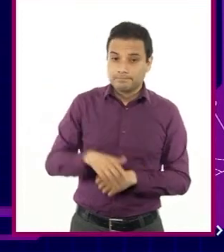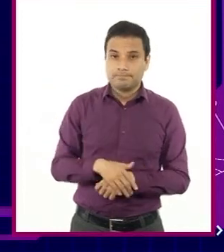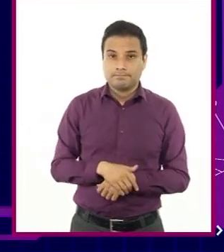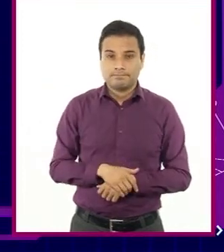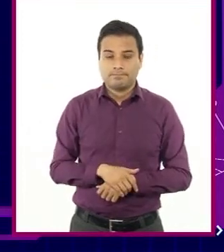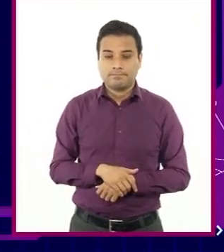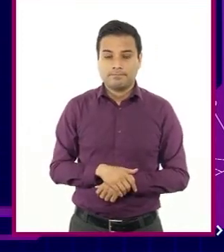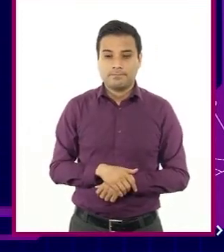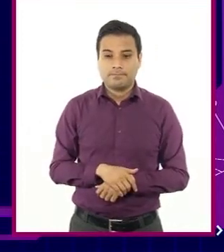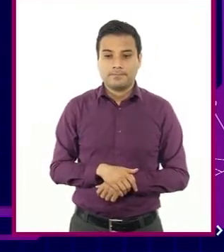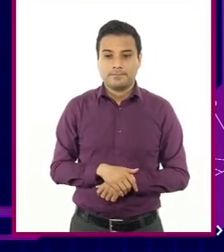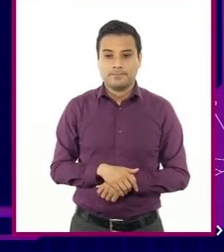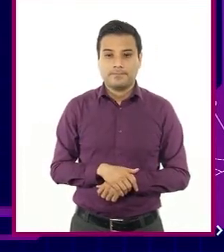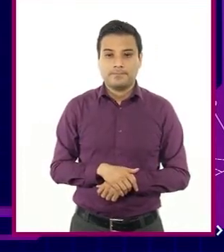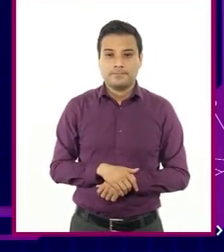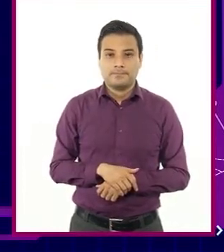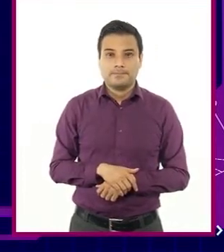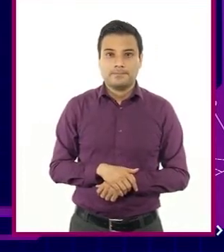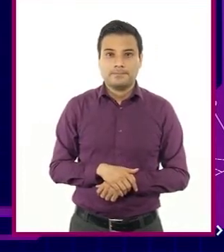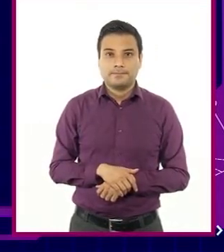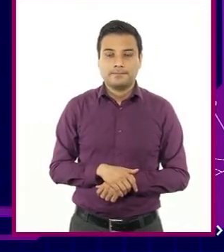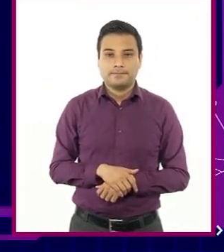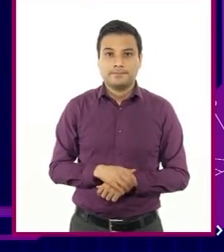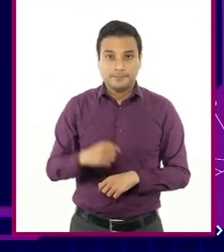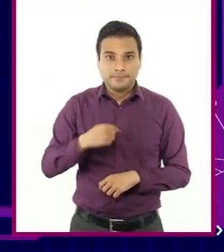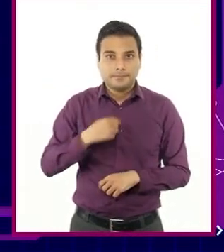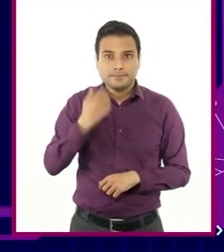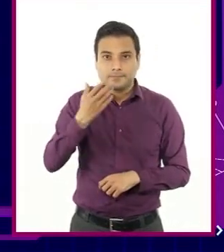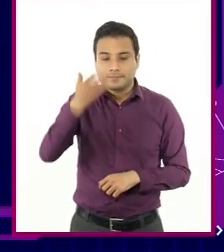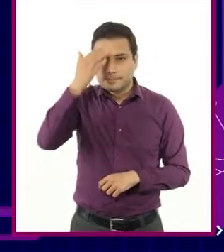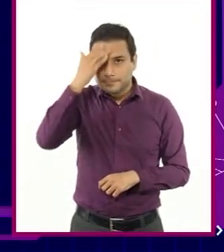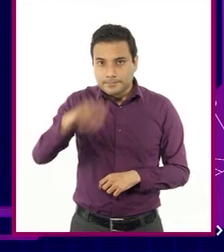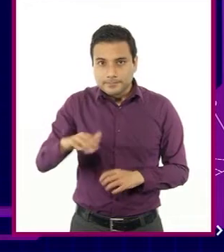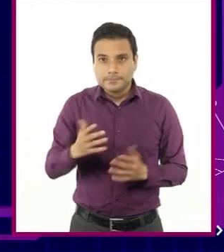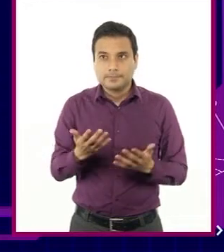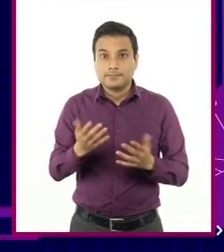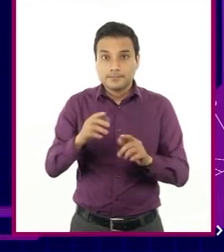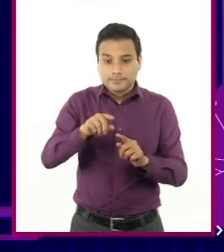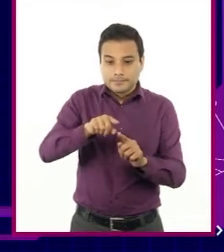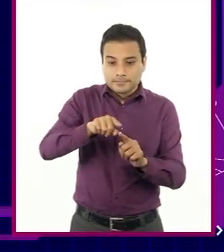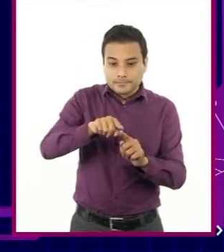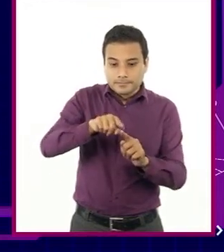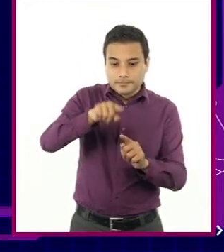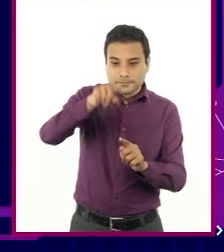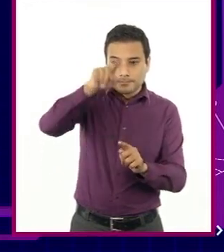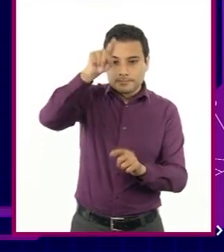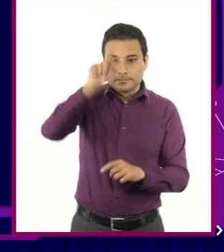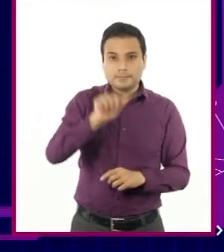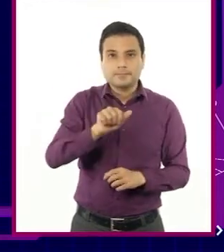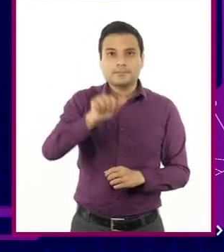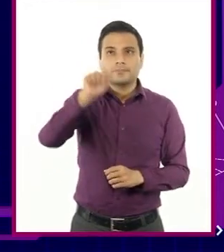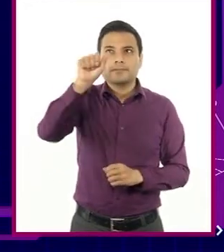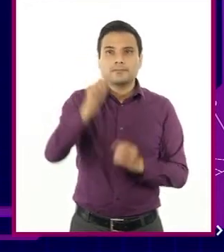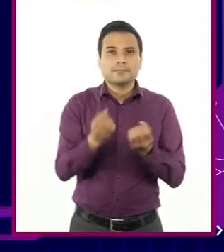0.3048 metros. Como se necesita saber la altura de la zona de eficiencia a la que vuelan los aviones en